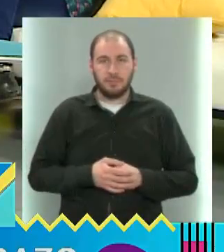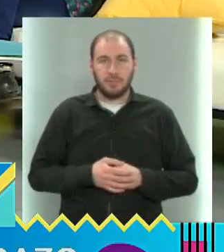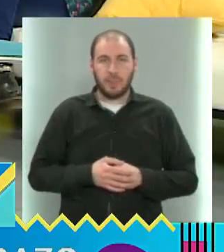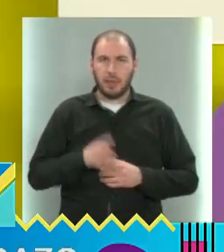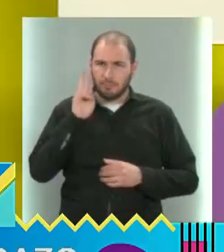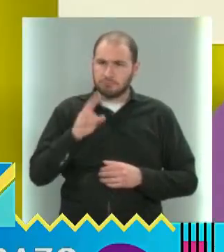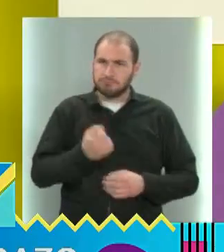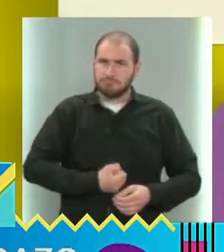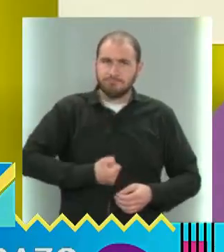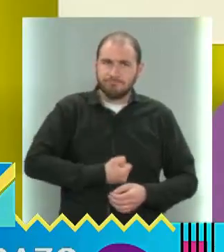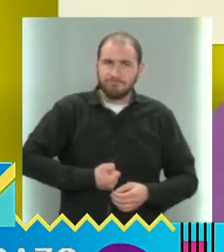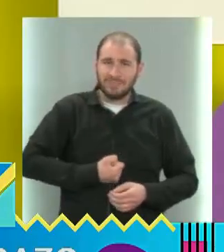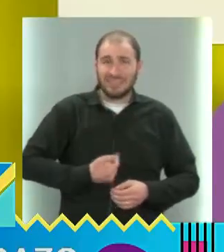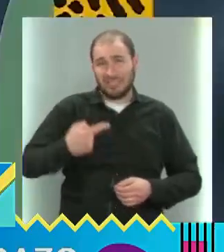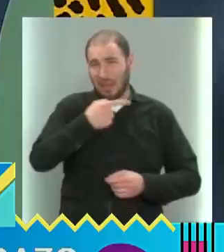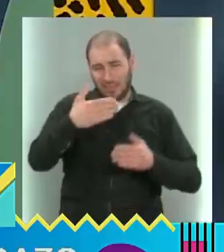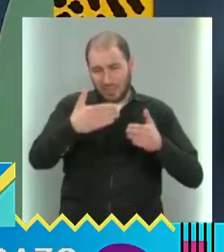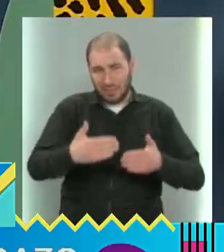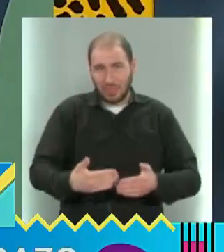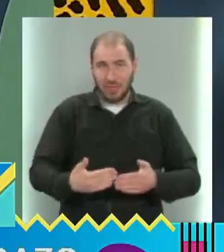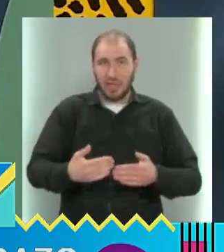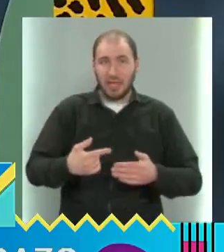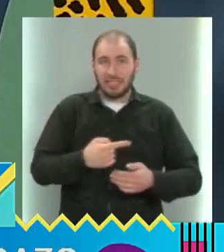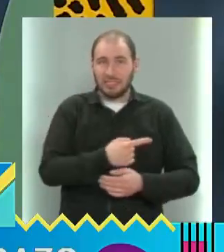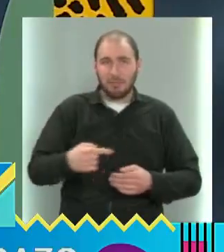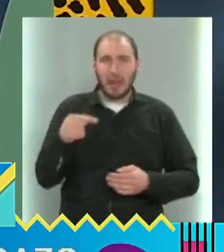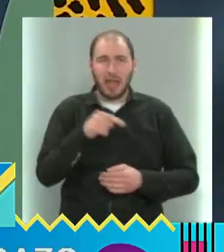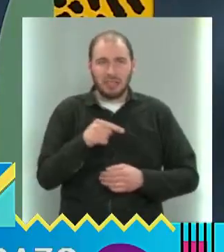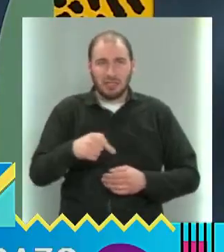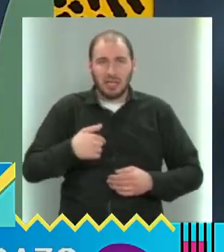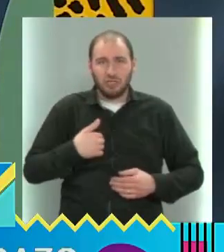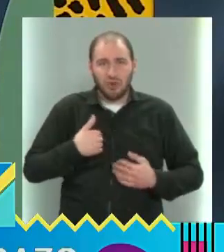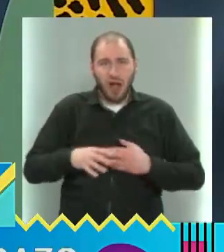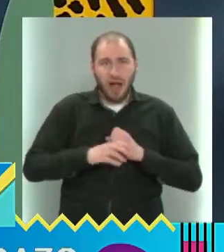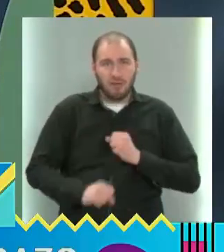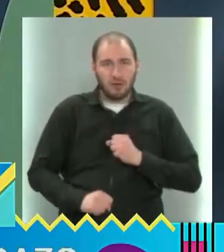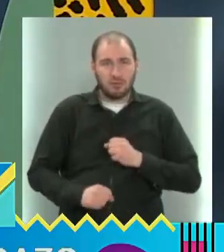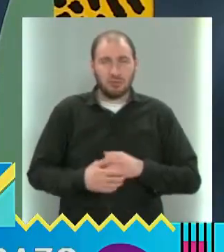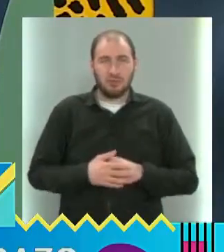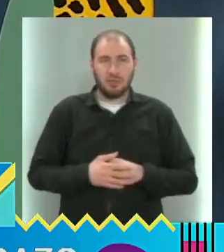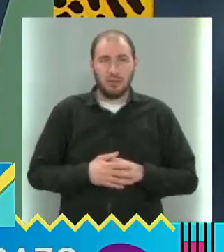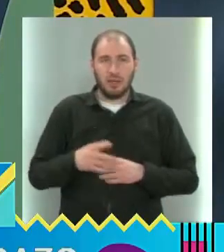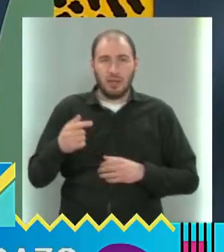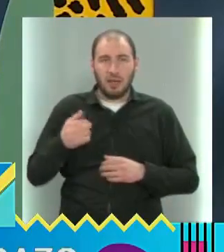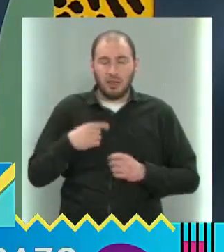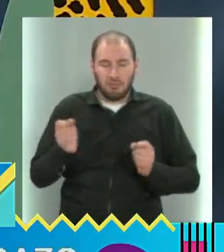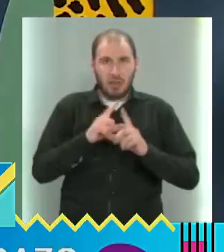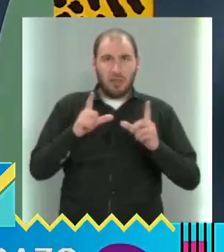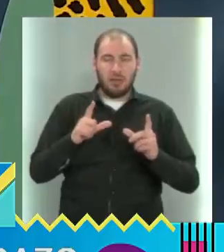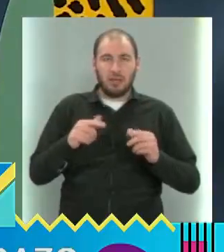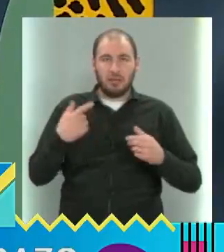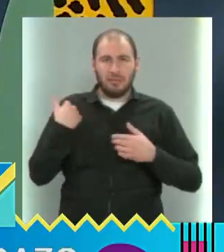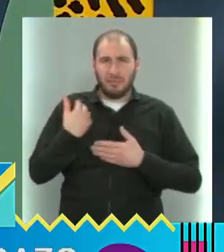ve una ecografía de tantas semanas y piensa, a esas semanas yo me hice un aborto, se despierta, digamos,